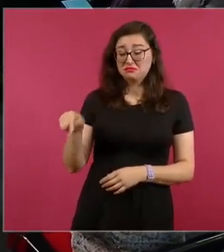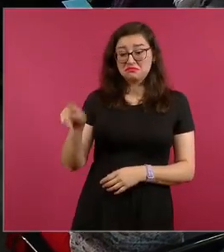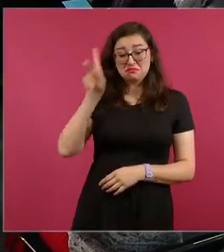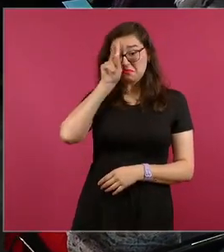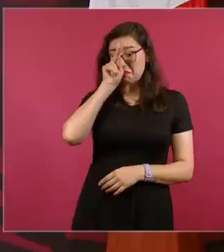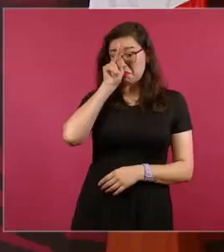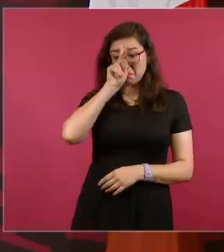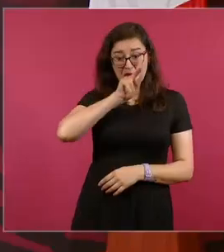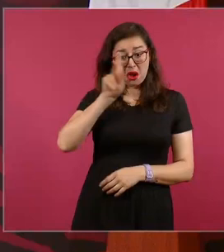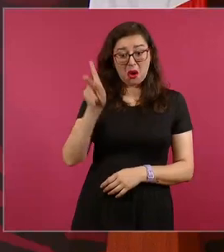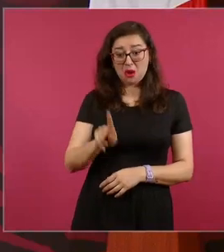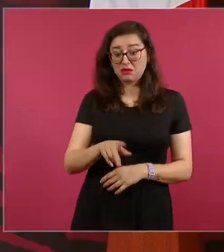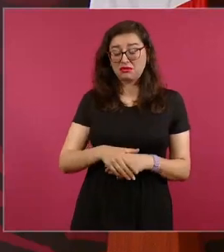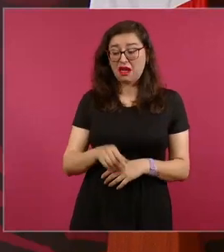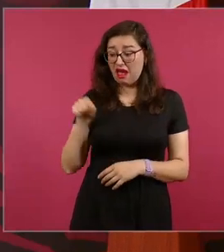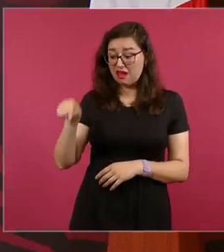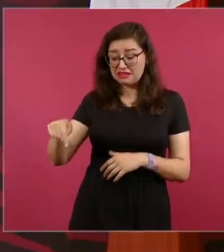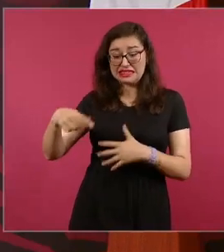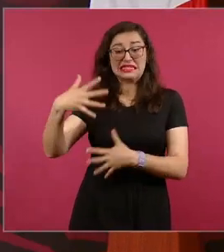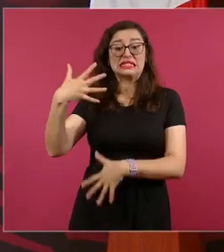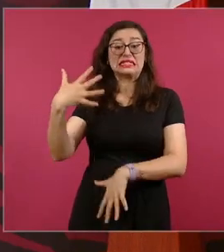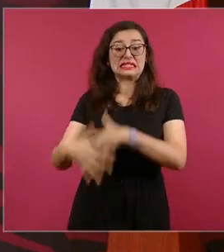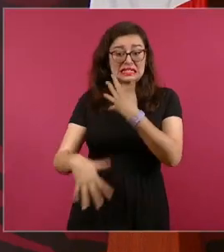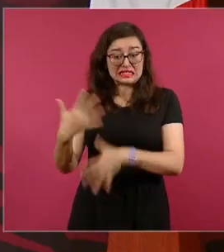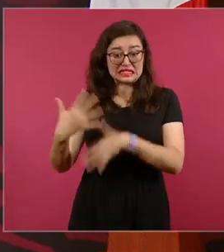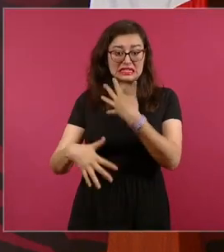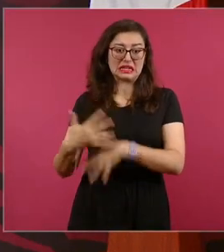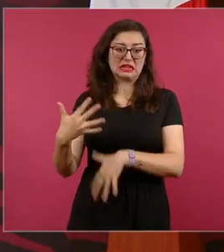de los 85, 15,